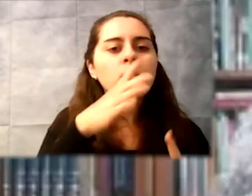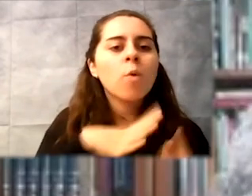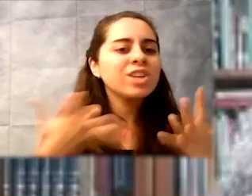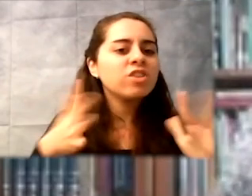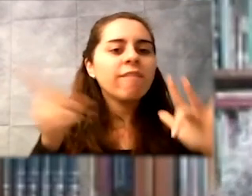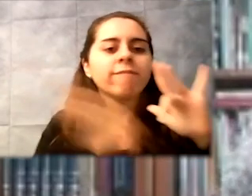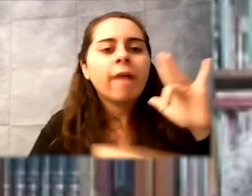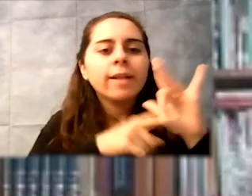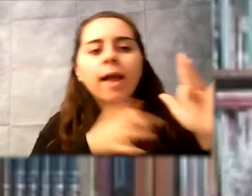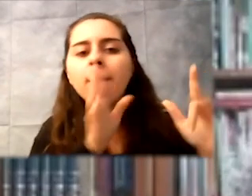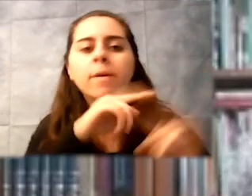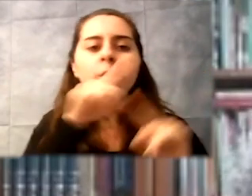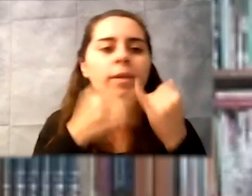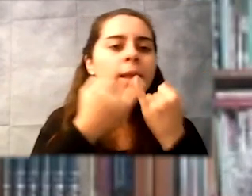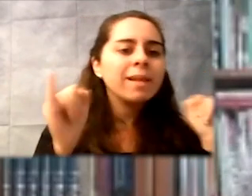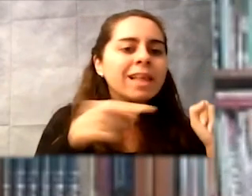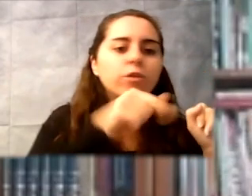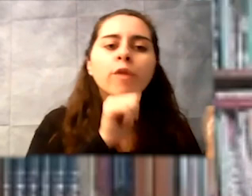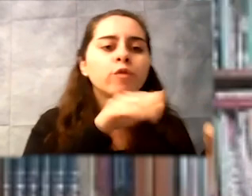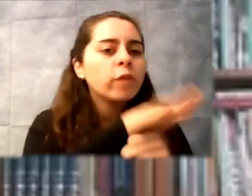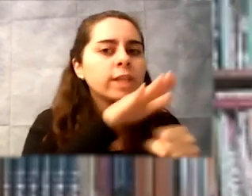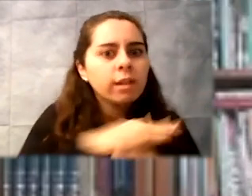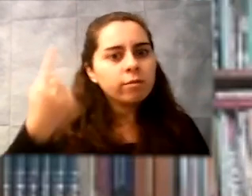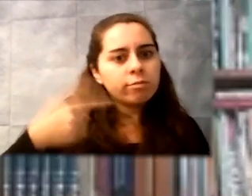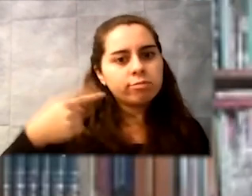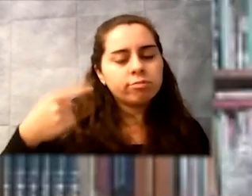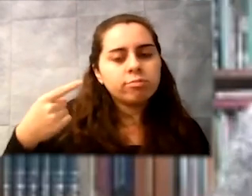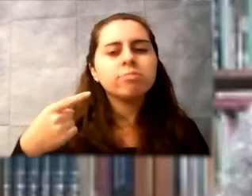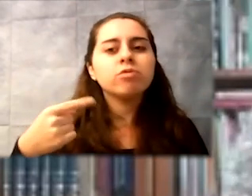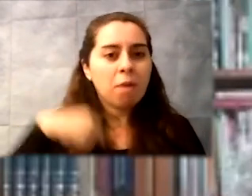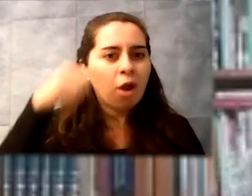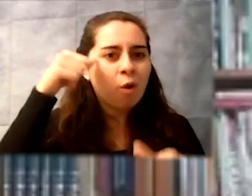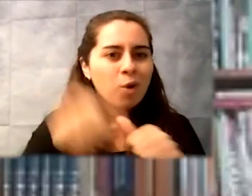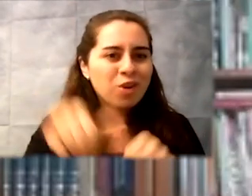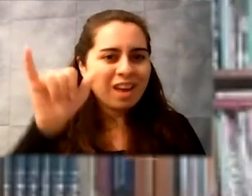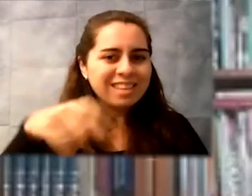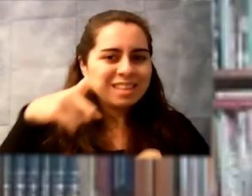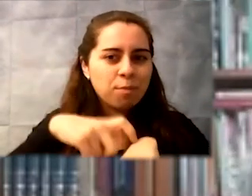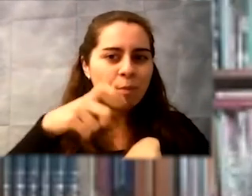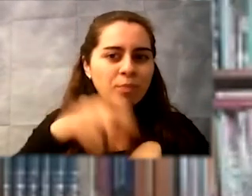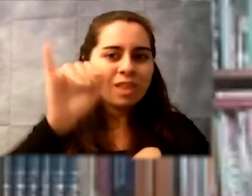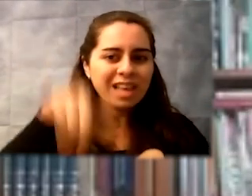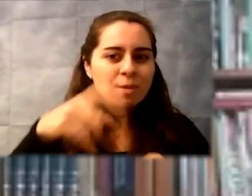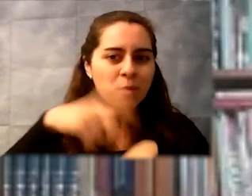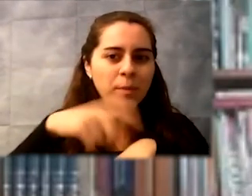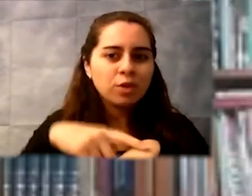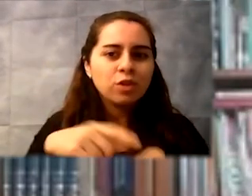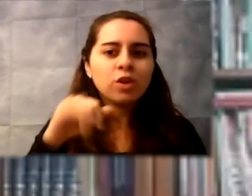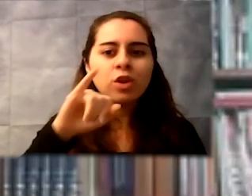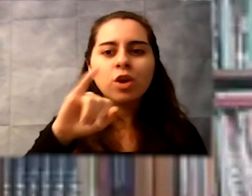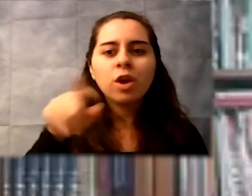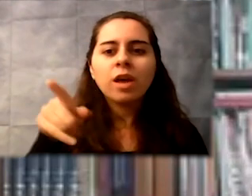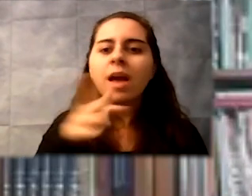completa, de una visión social completamente distinta. Y esas tensiones estaban ahí, oyendo a González, pues las